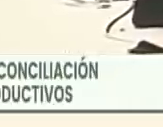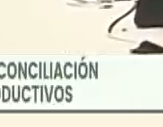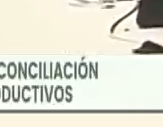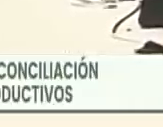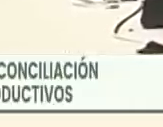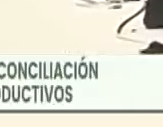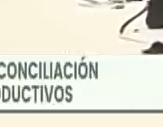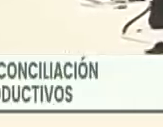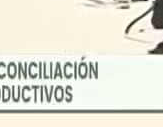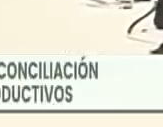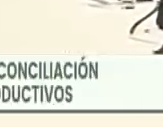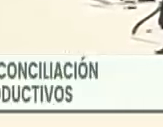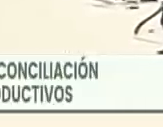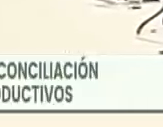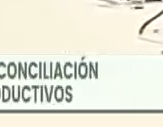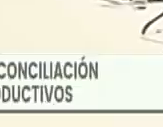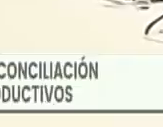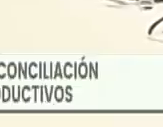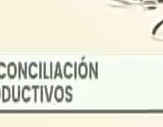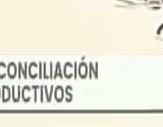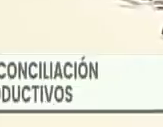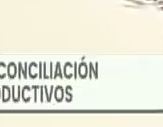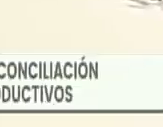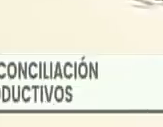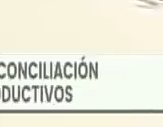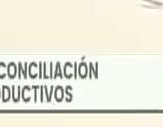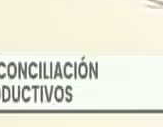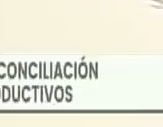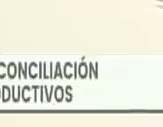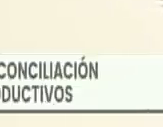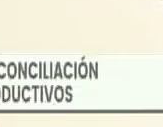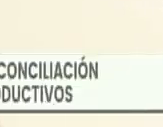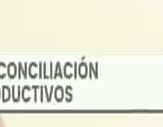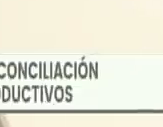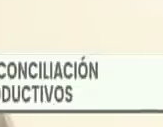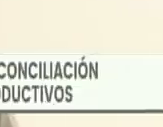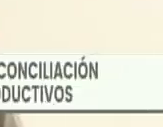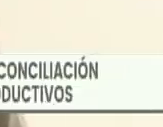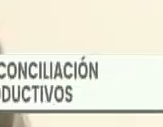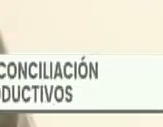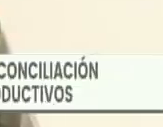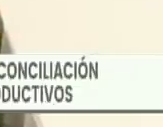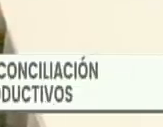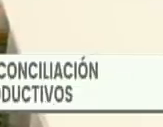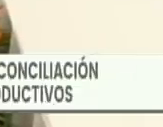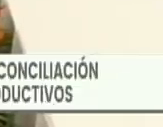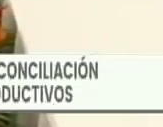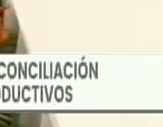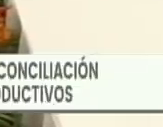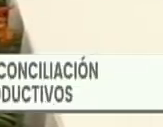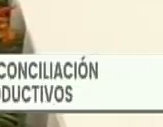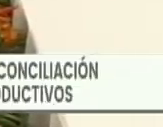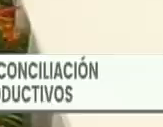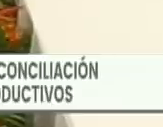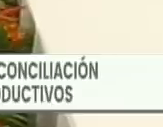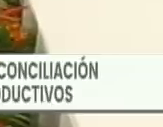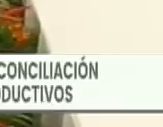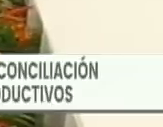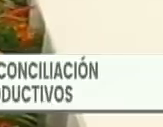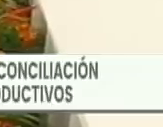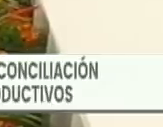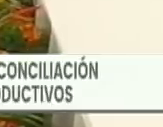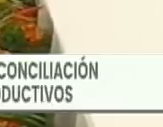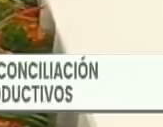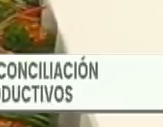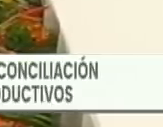sentido porque estoy seguro que si el gobernador de carabobo este o el que venga se pone al frente